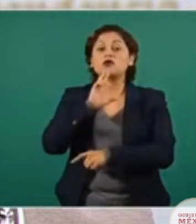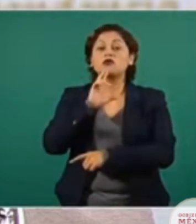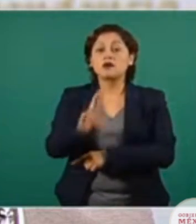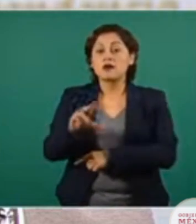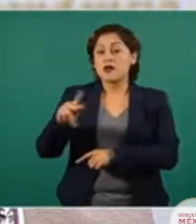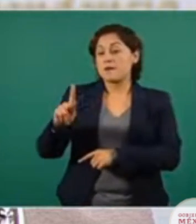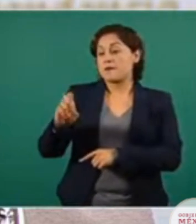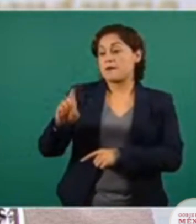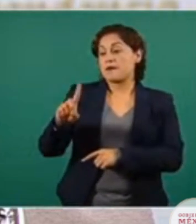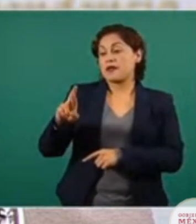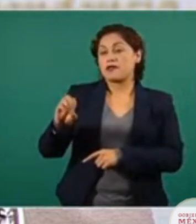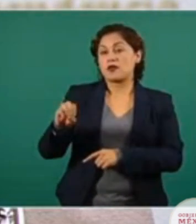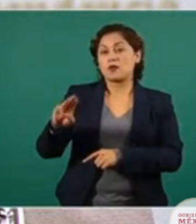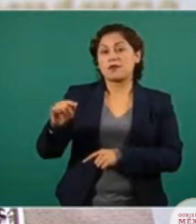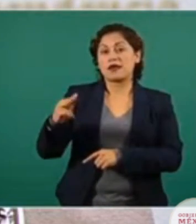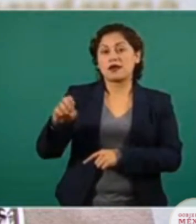Es que esto es interesante.